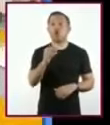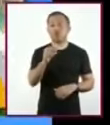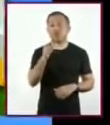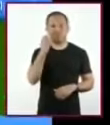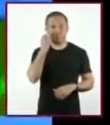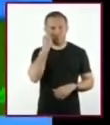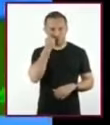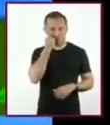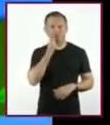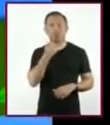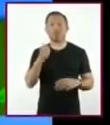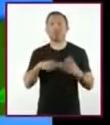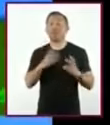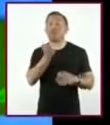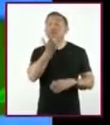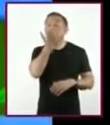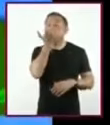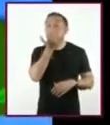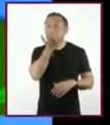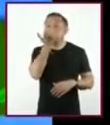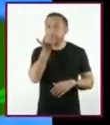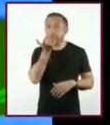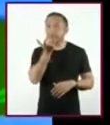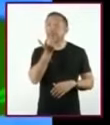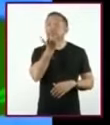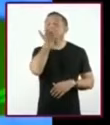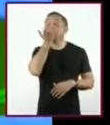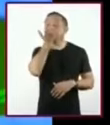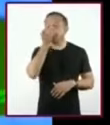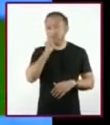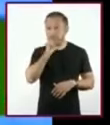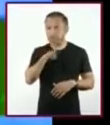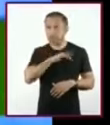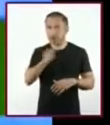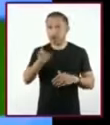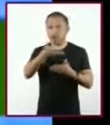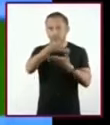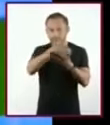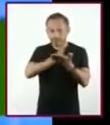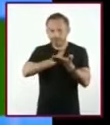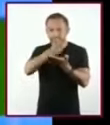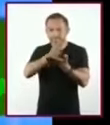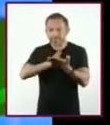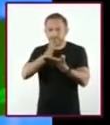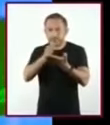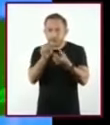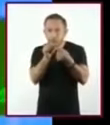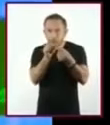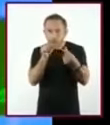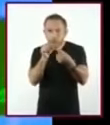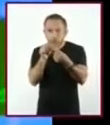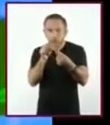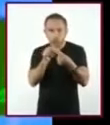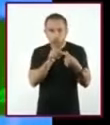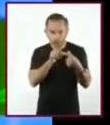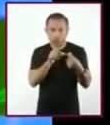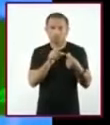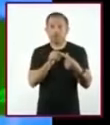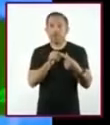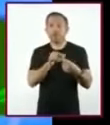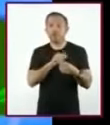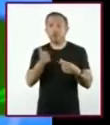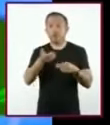jícama, la jícama también la vamos a cortar en láminas muy finas y luego en